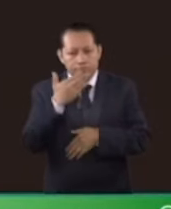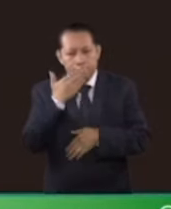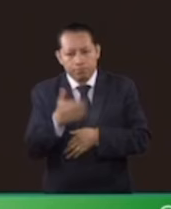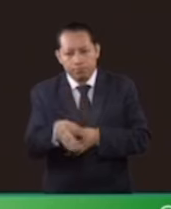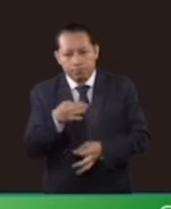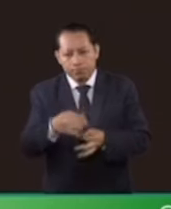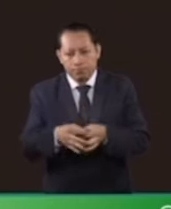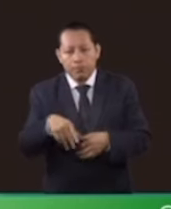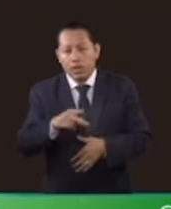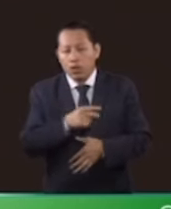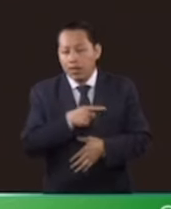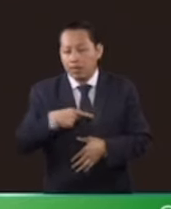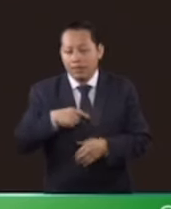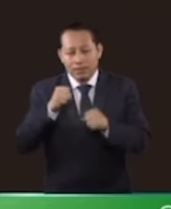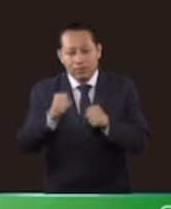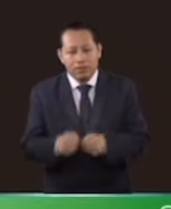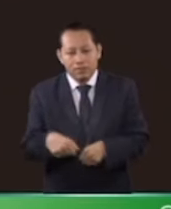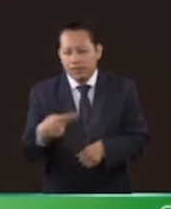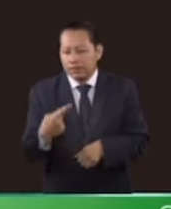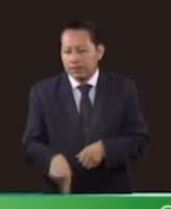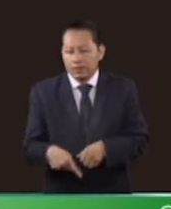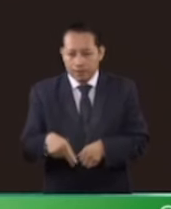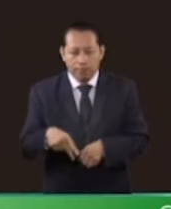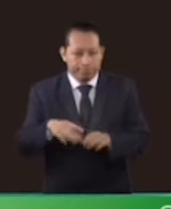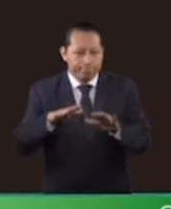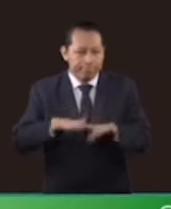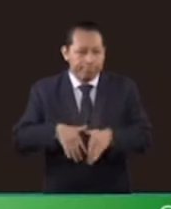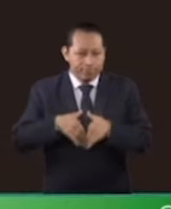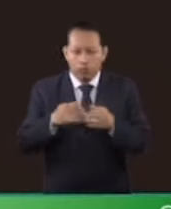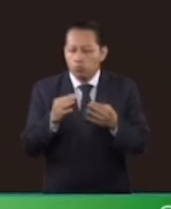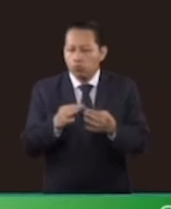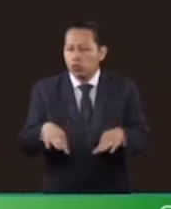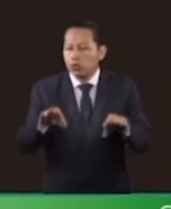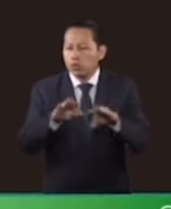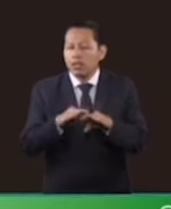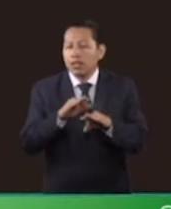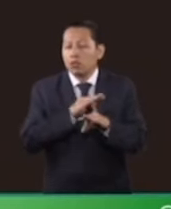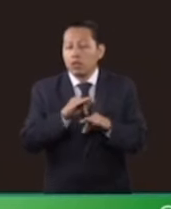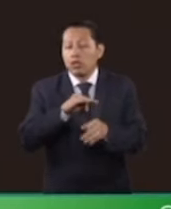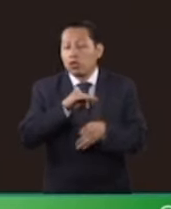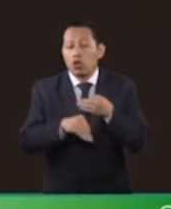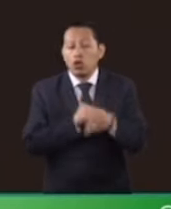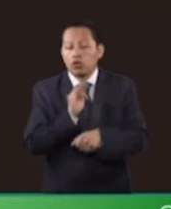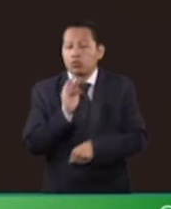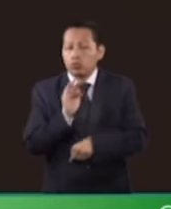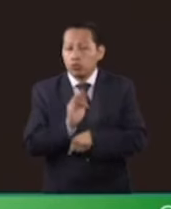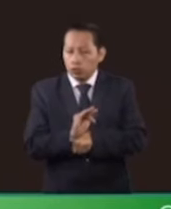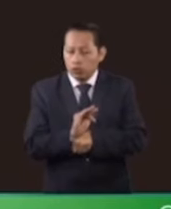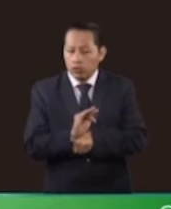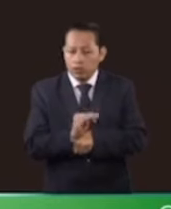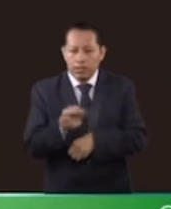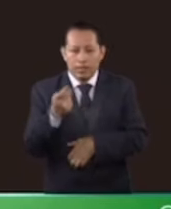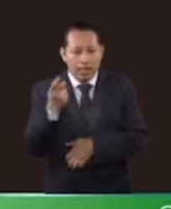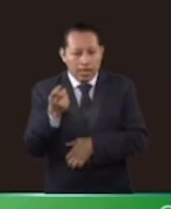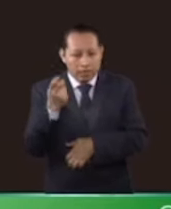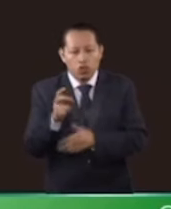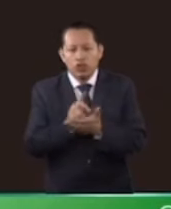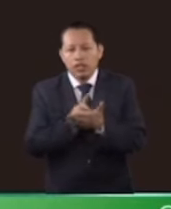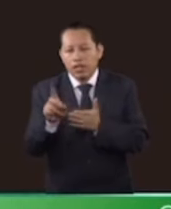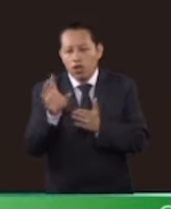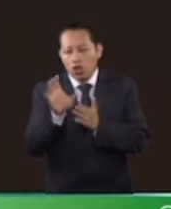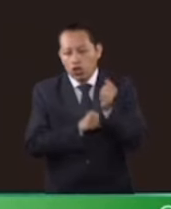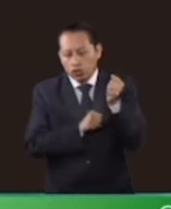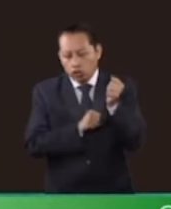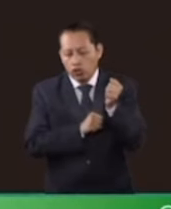debemos asegurar desde esta soberanía la protección de todas y todos estos derechos